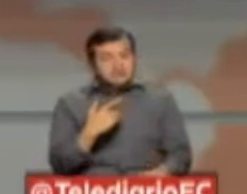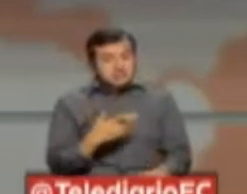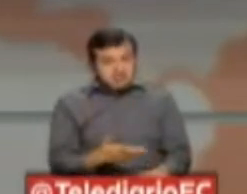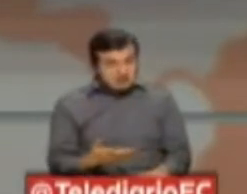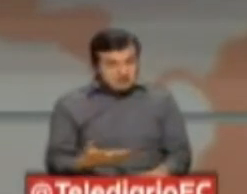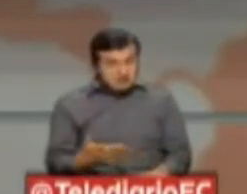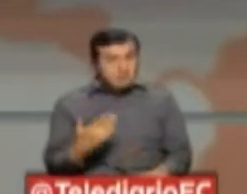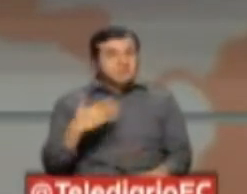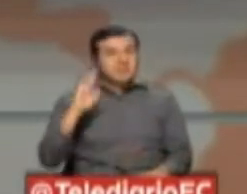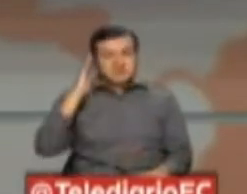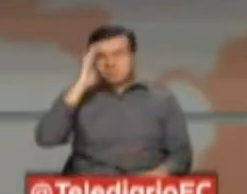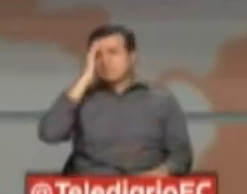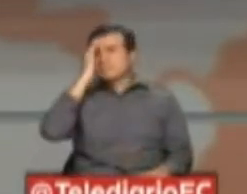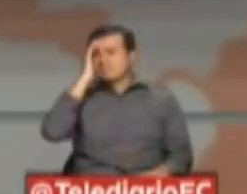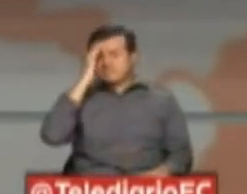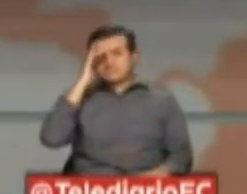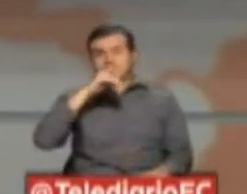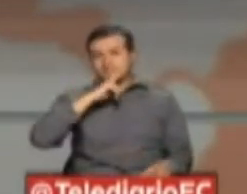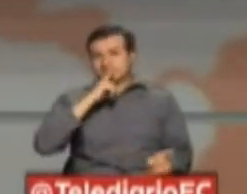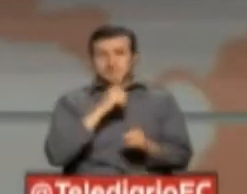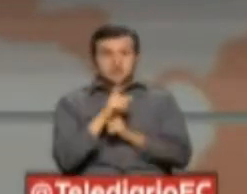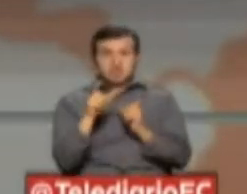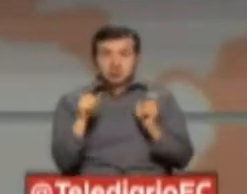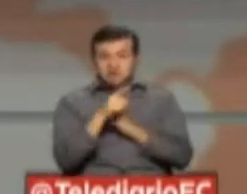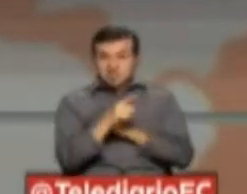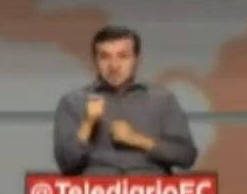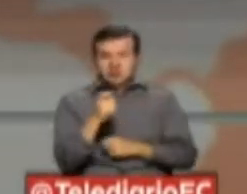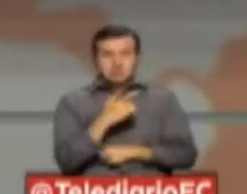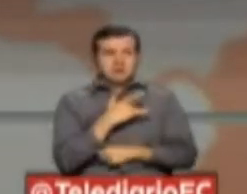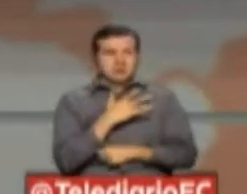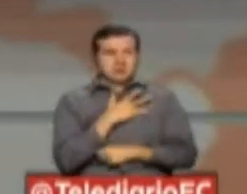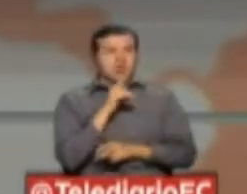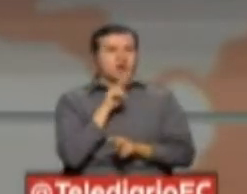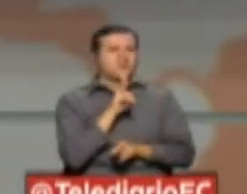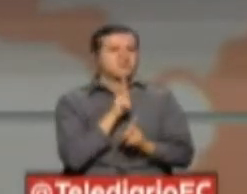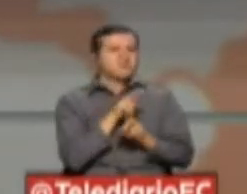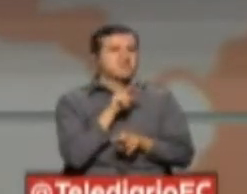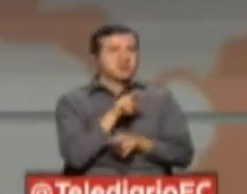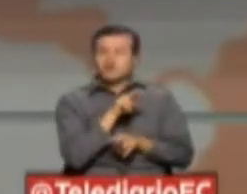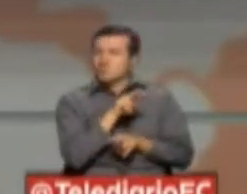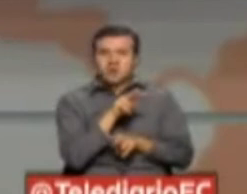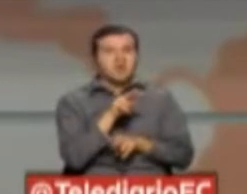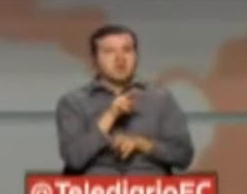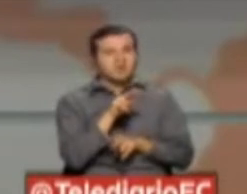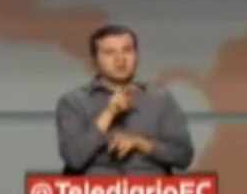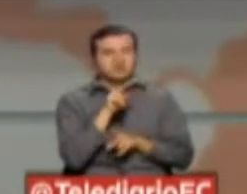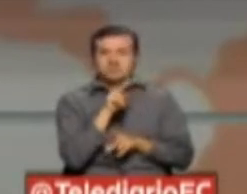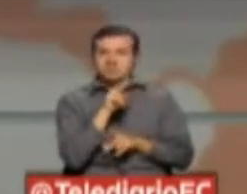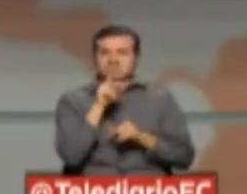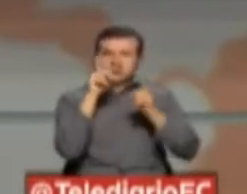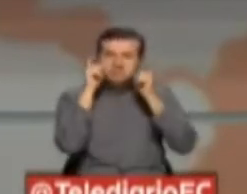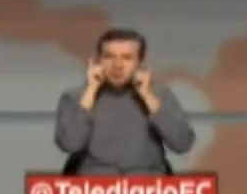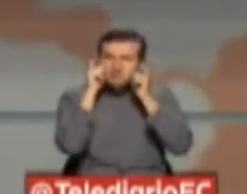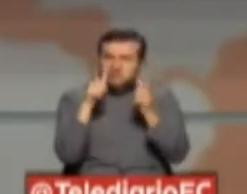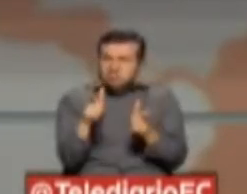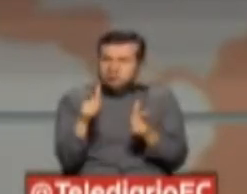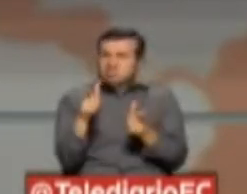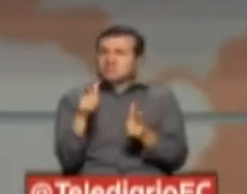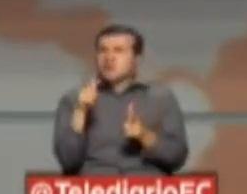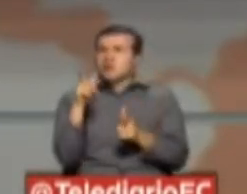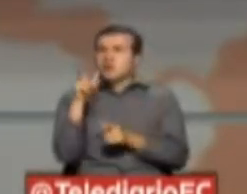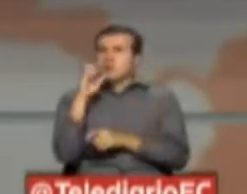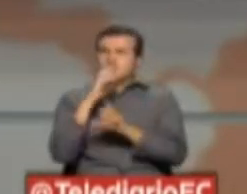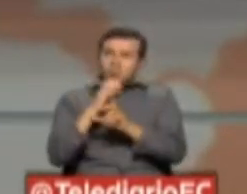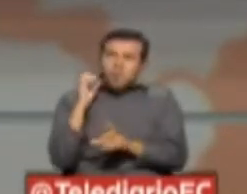ya me preocupa porque los ciudadanos deberíamos no ser espectadores deberíamos ejercer una contraloría social sobre el poder